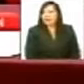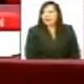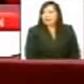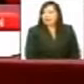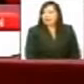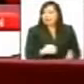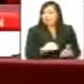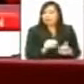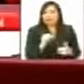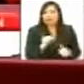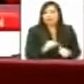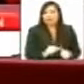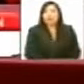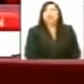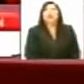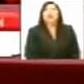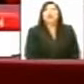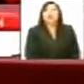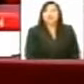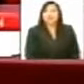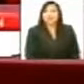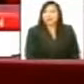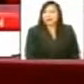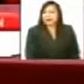Nos podemos recordar